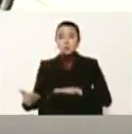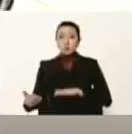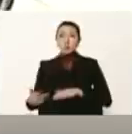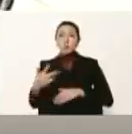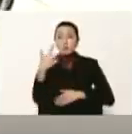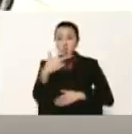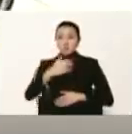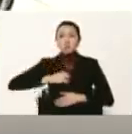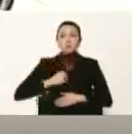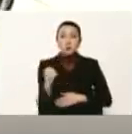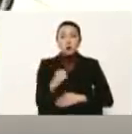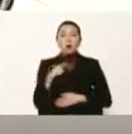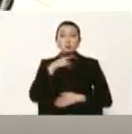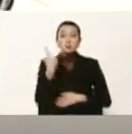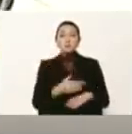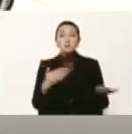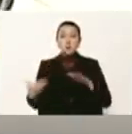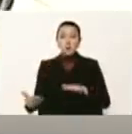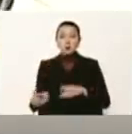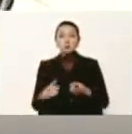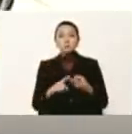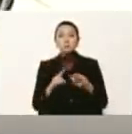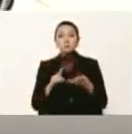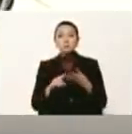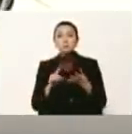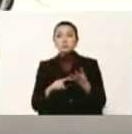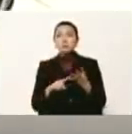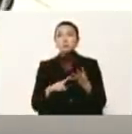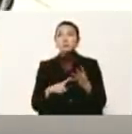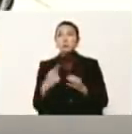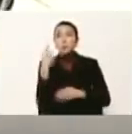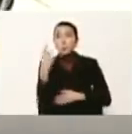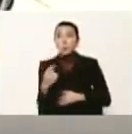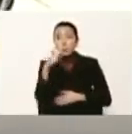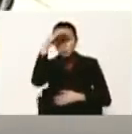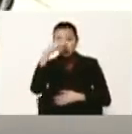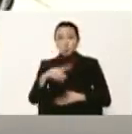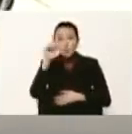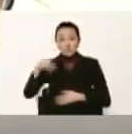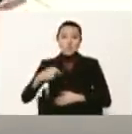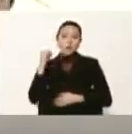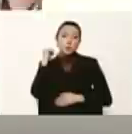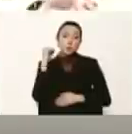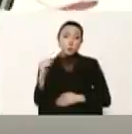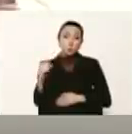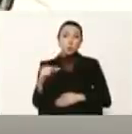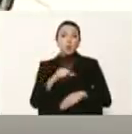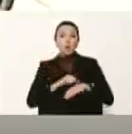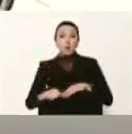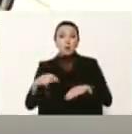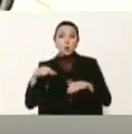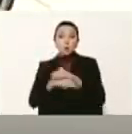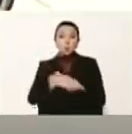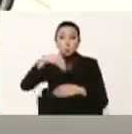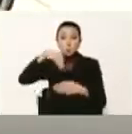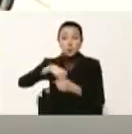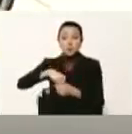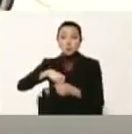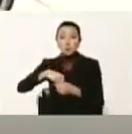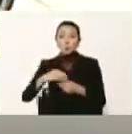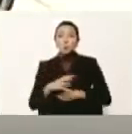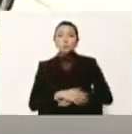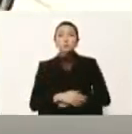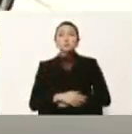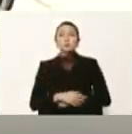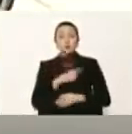Policía Nacional Bolivariana y uno de nuestra Guardia Nacional que fue asesinado o herido en el túnel y después